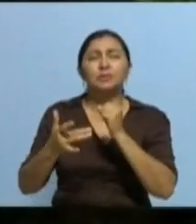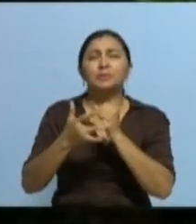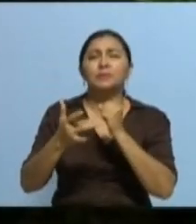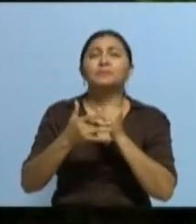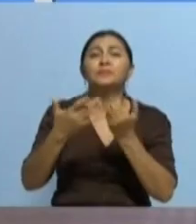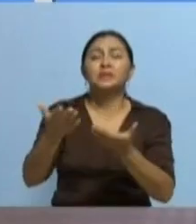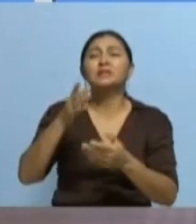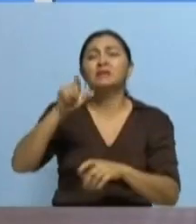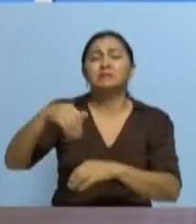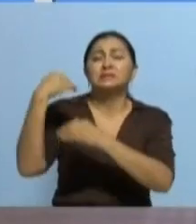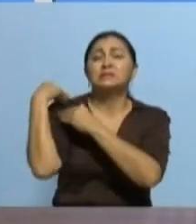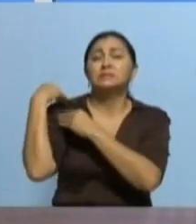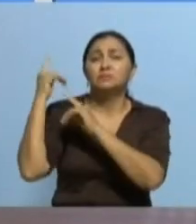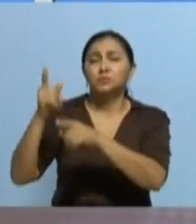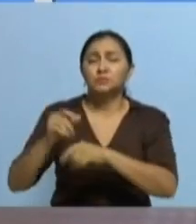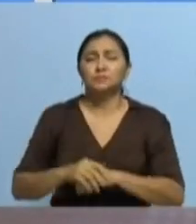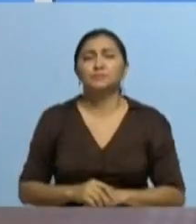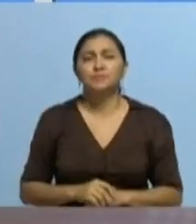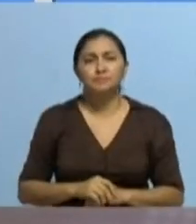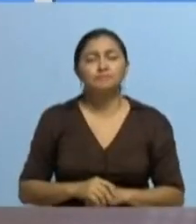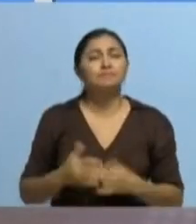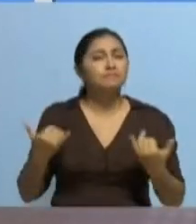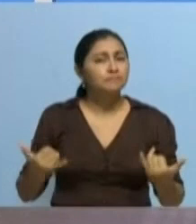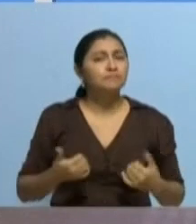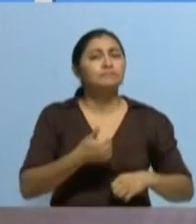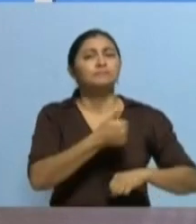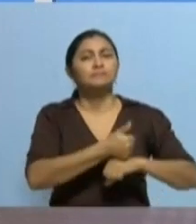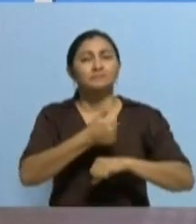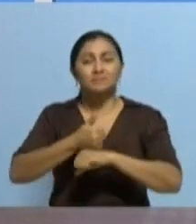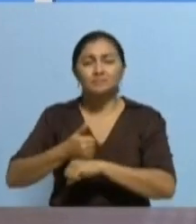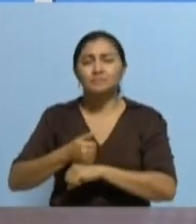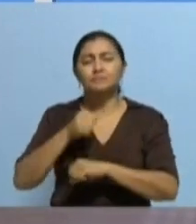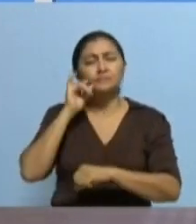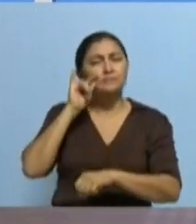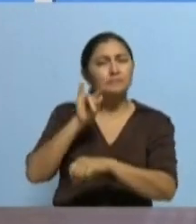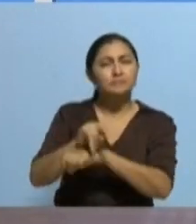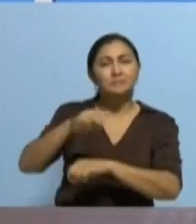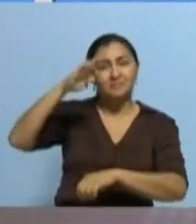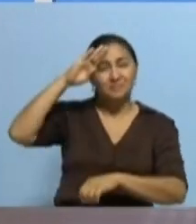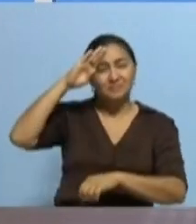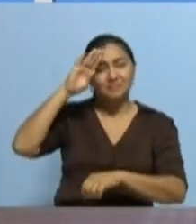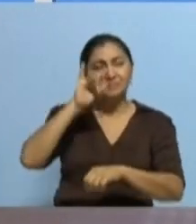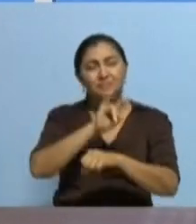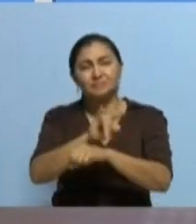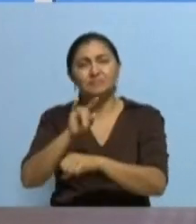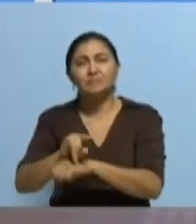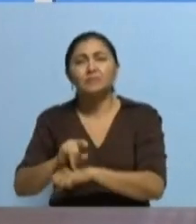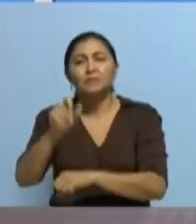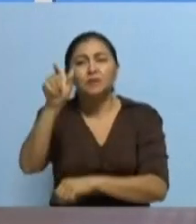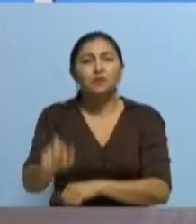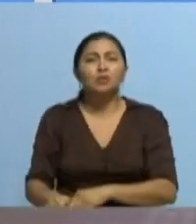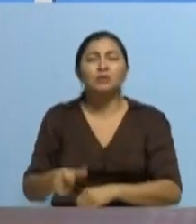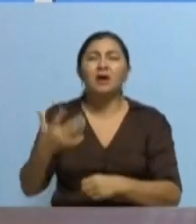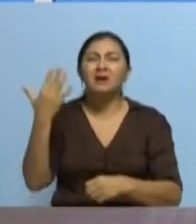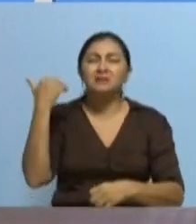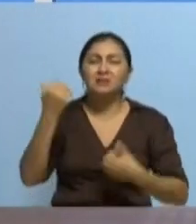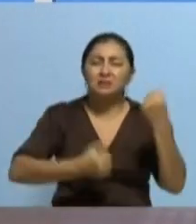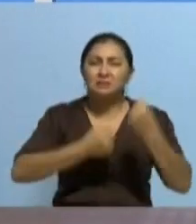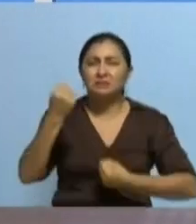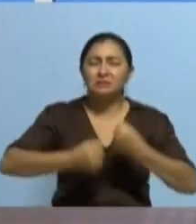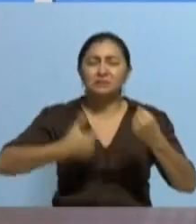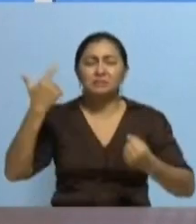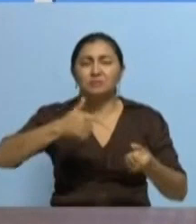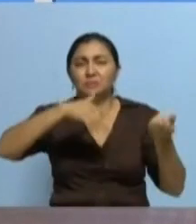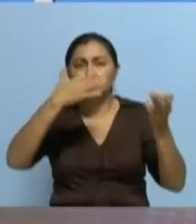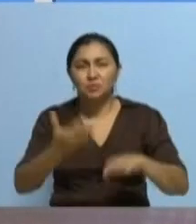responder. Las autoridades están en la búsqueda de una persona señalada de haber participado en un atraco anoche a un taxista en el suroccidente de